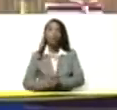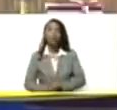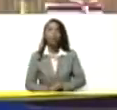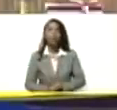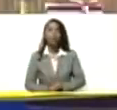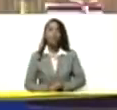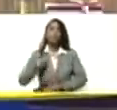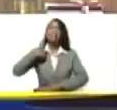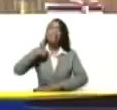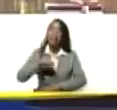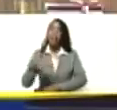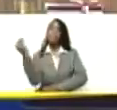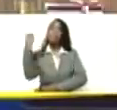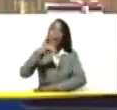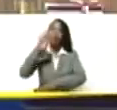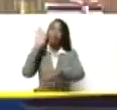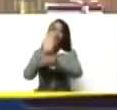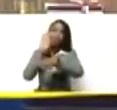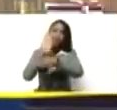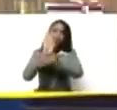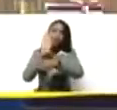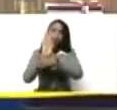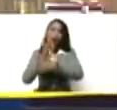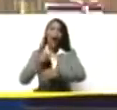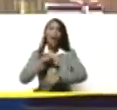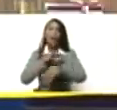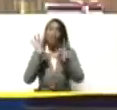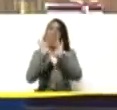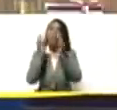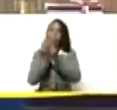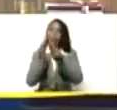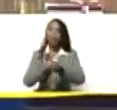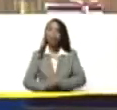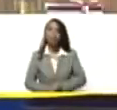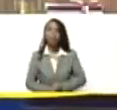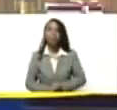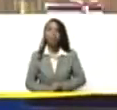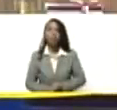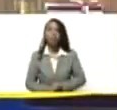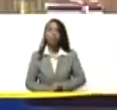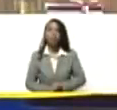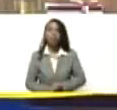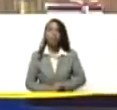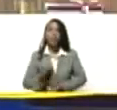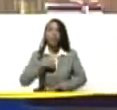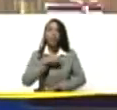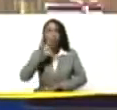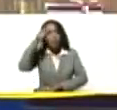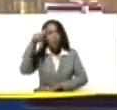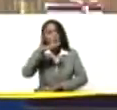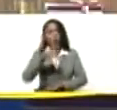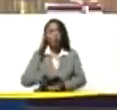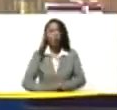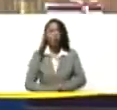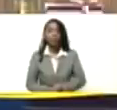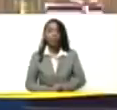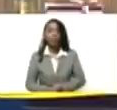tenemos que cuidar más a nuestra familia a nuestro pueblo